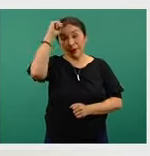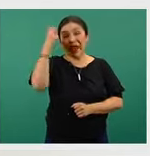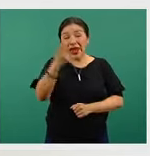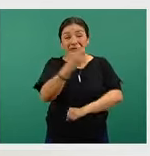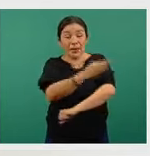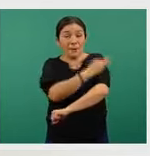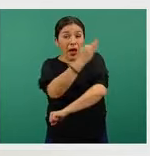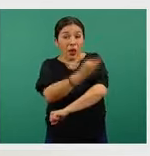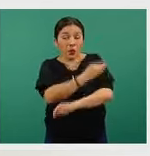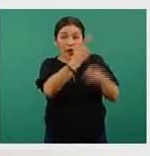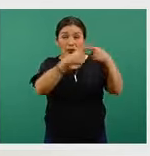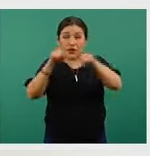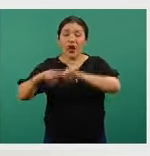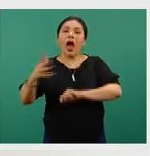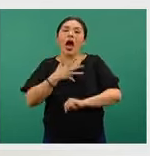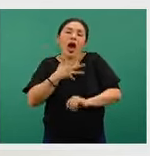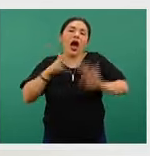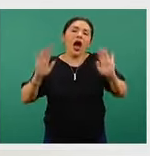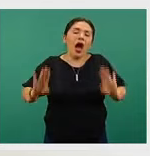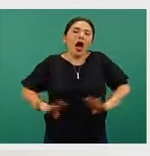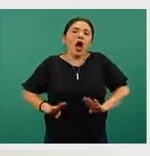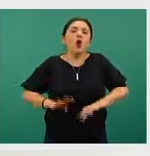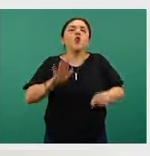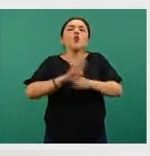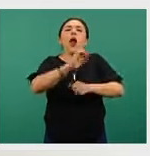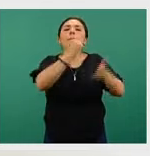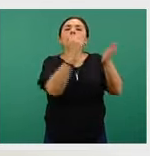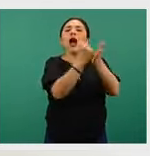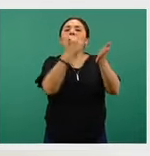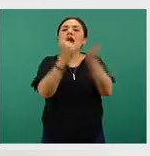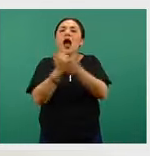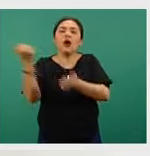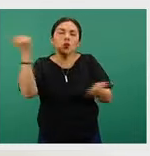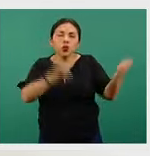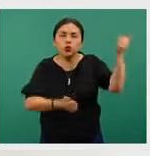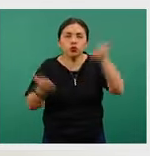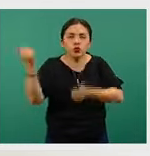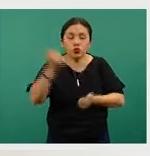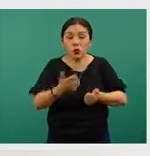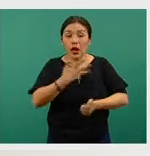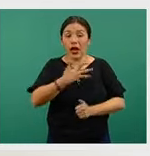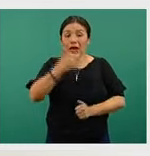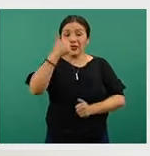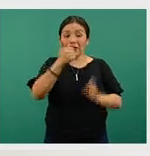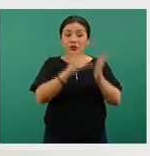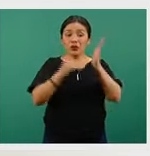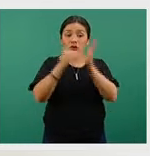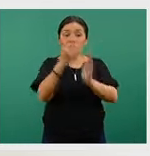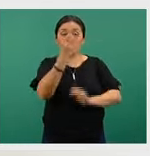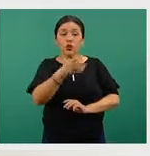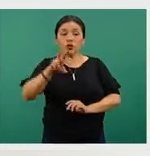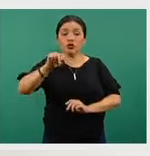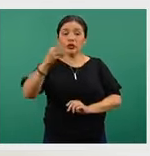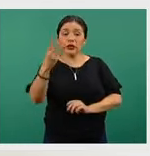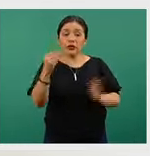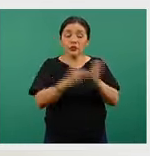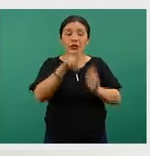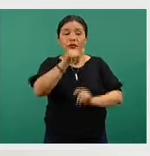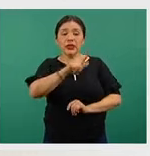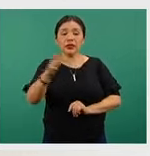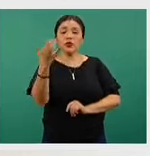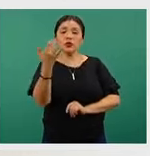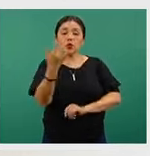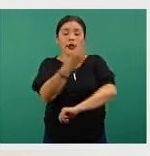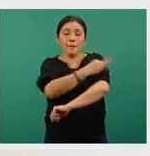dosis obviamente las tenemos con base al biológico que se ha recibido 6 millones 483 mil